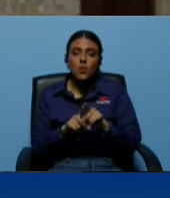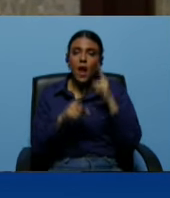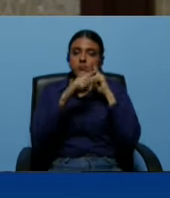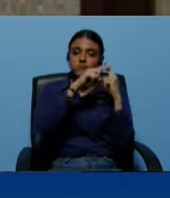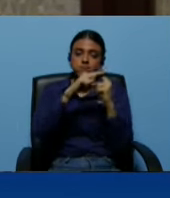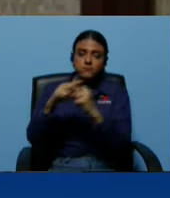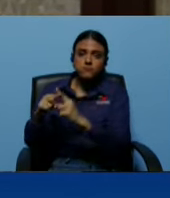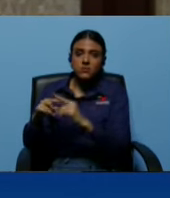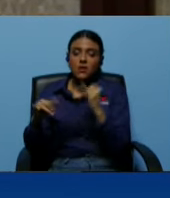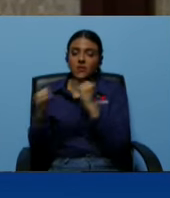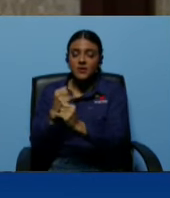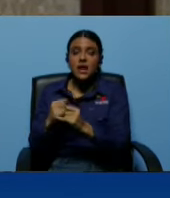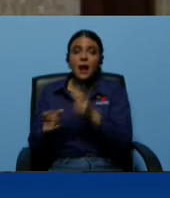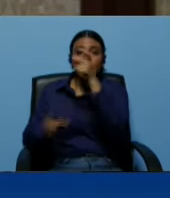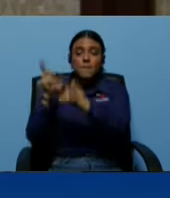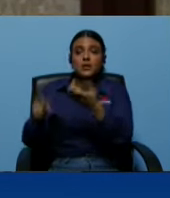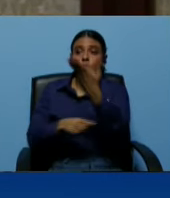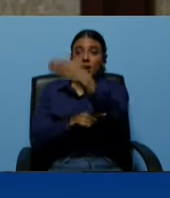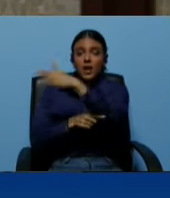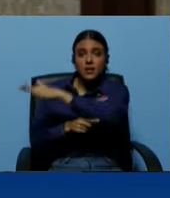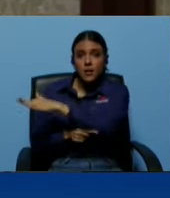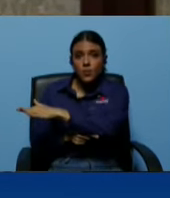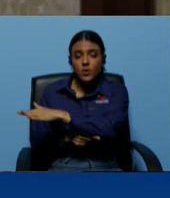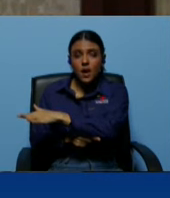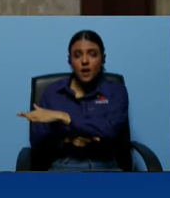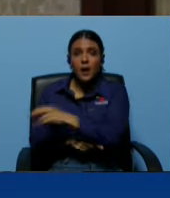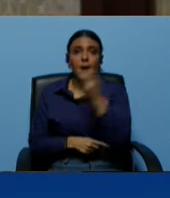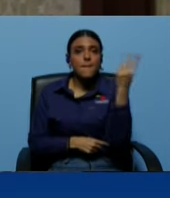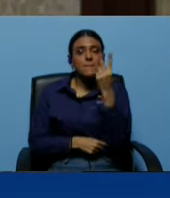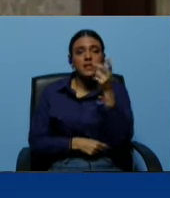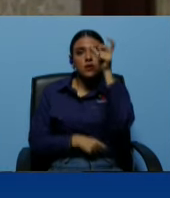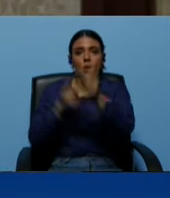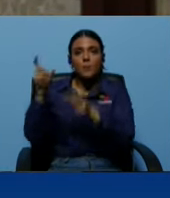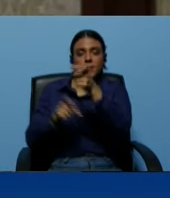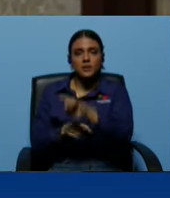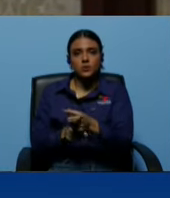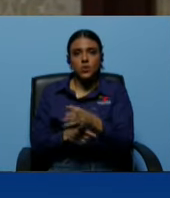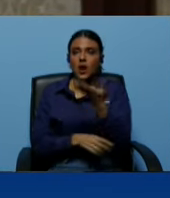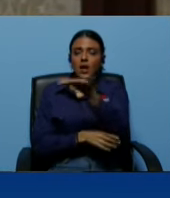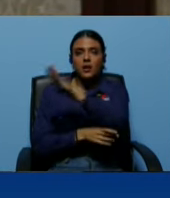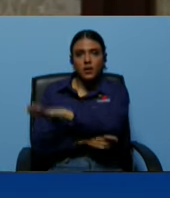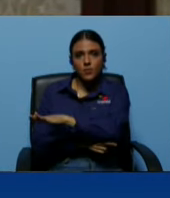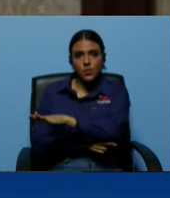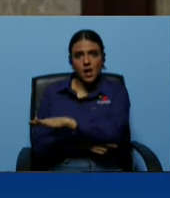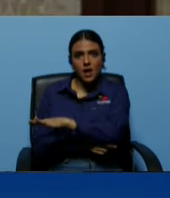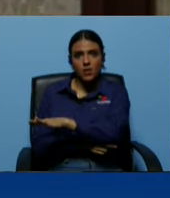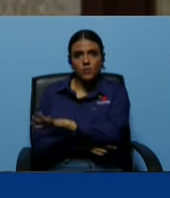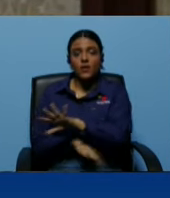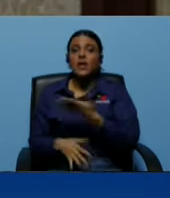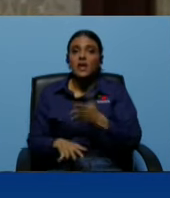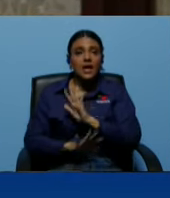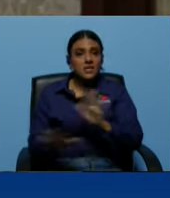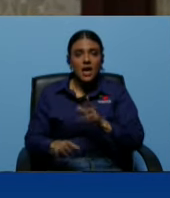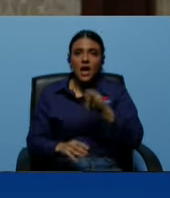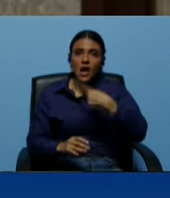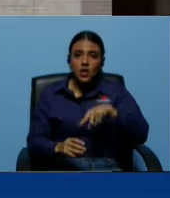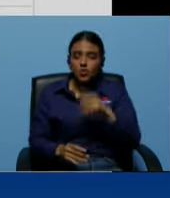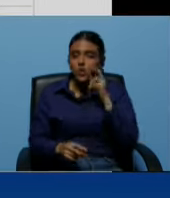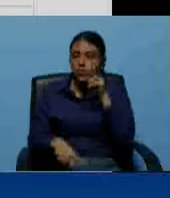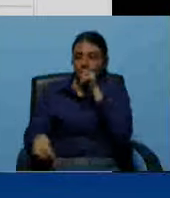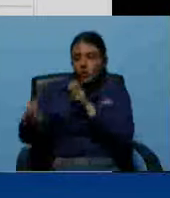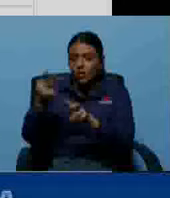víctimas letales, fatales, 22 personas que han sido debidamente sustanciados sus